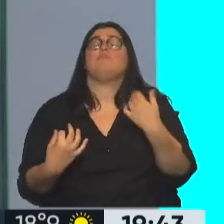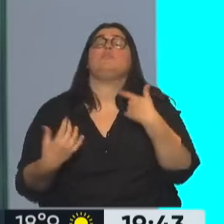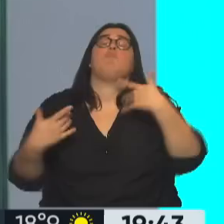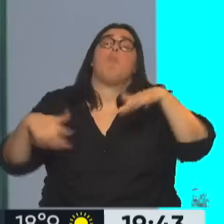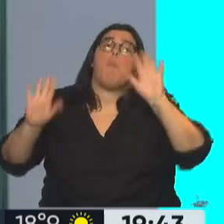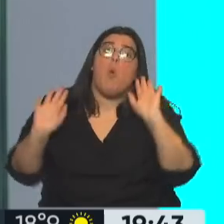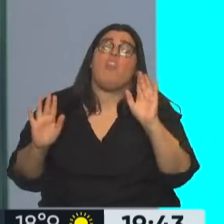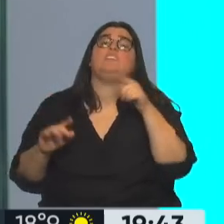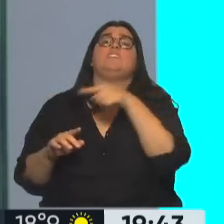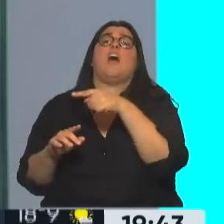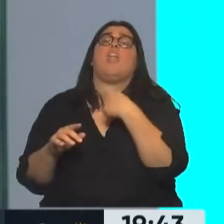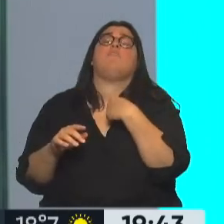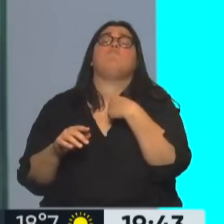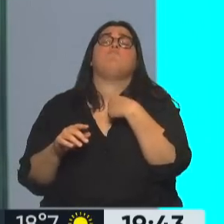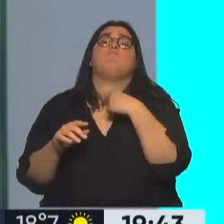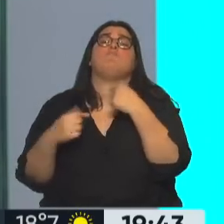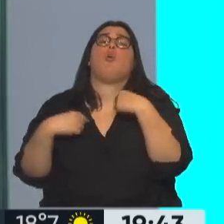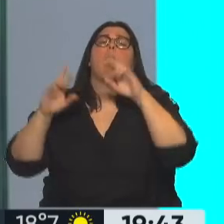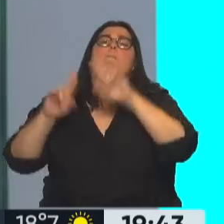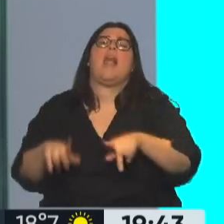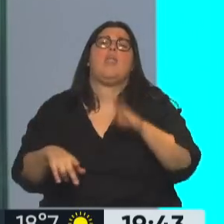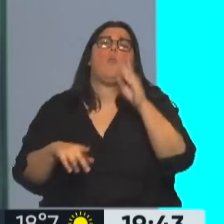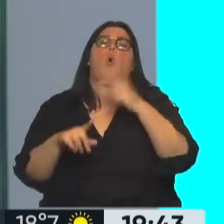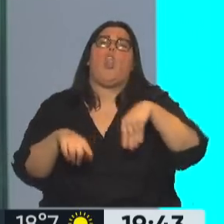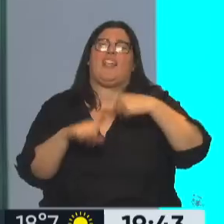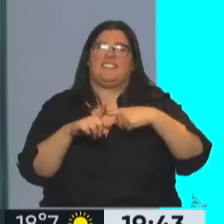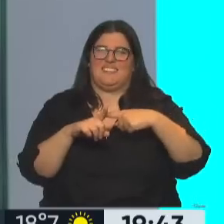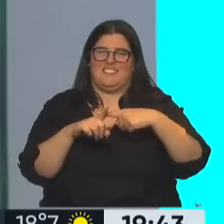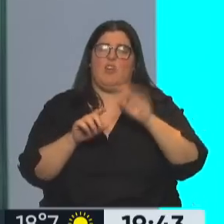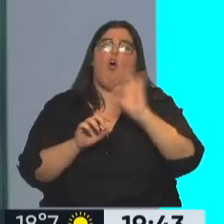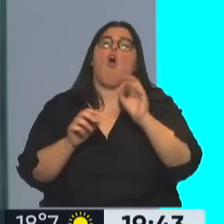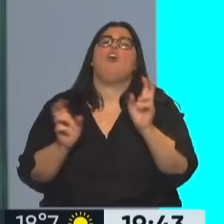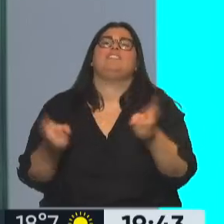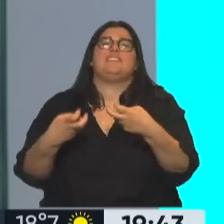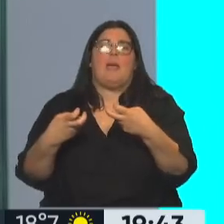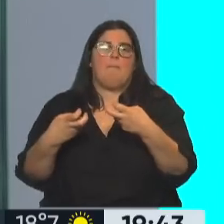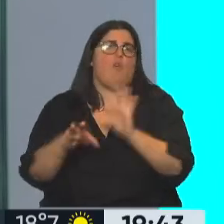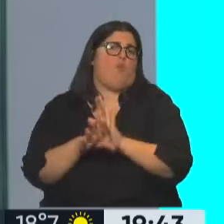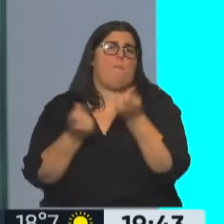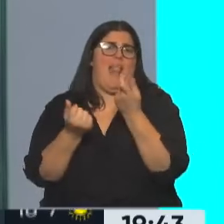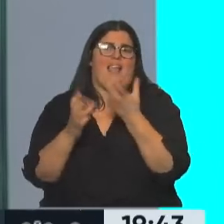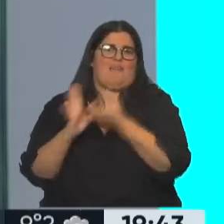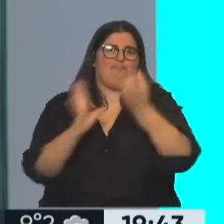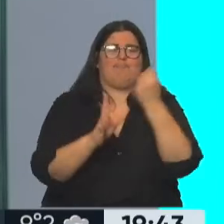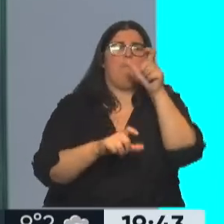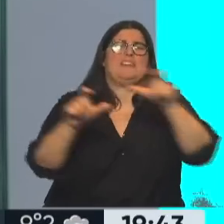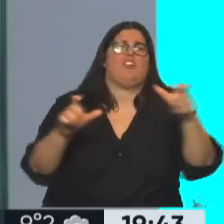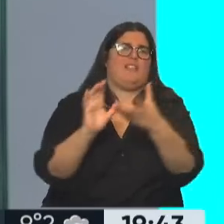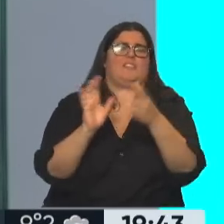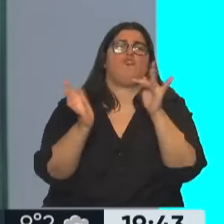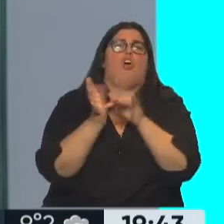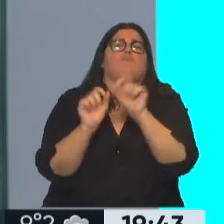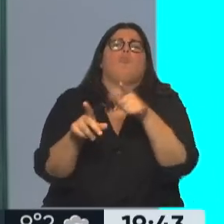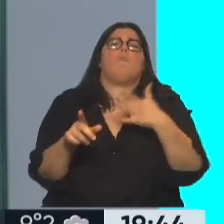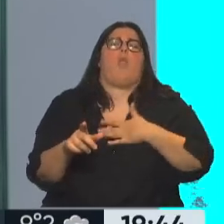te hago un plan Bonex. ¿Qué es un plan Bonex? O un corralito. Nadie puede sacar la plata. Entonces, esa plata que nadie puede sacar, no necesito